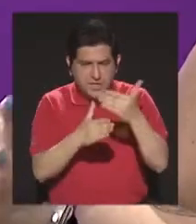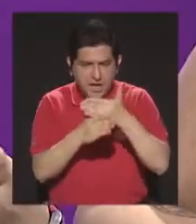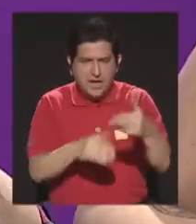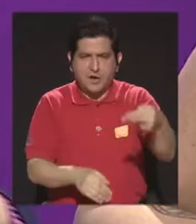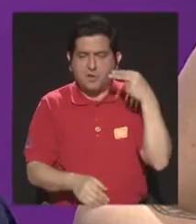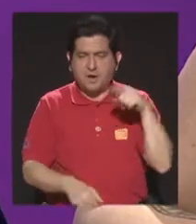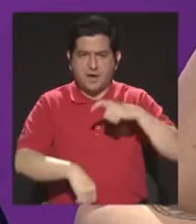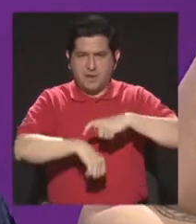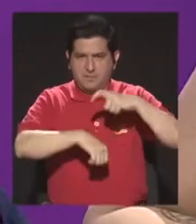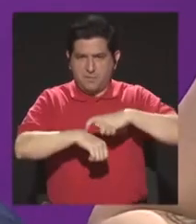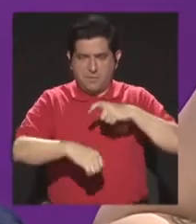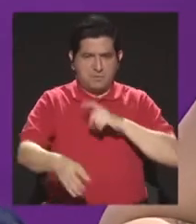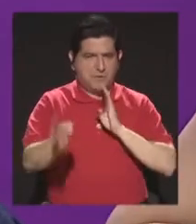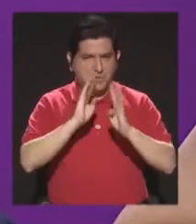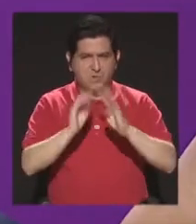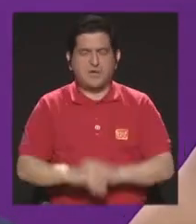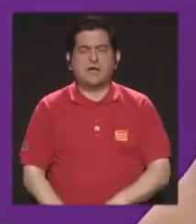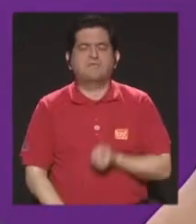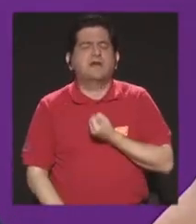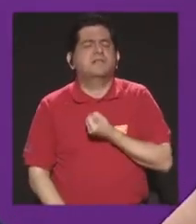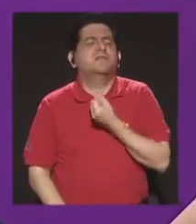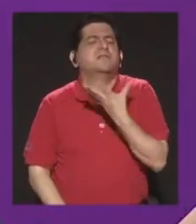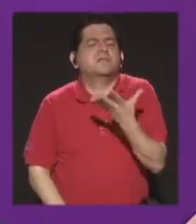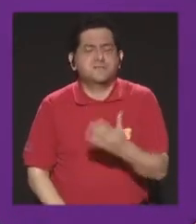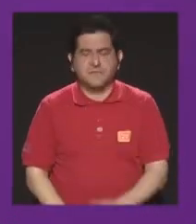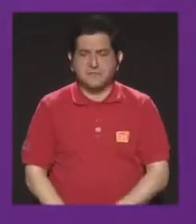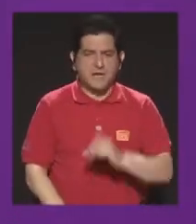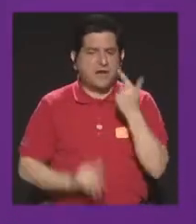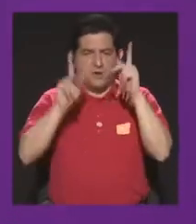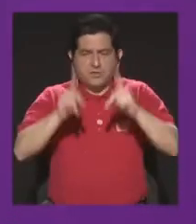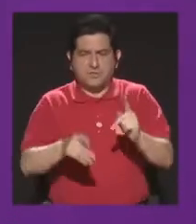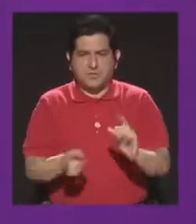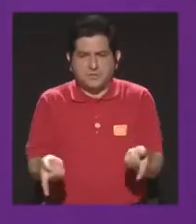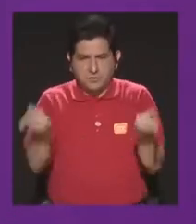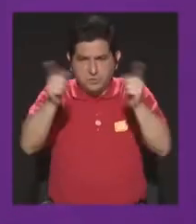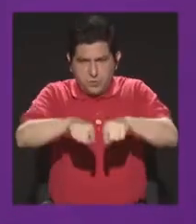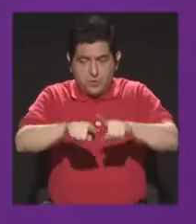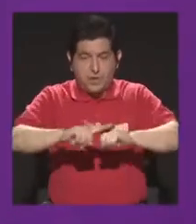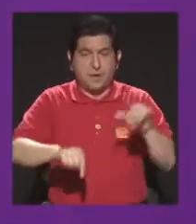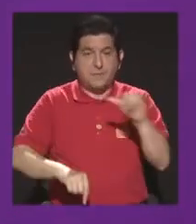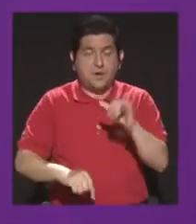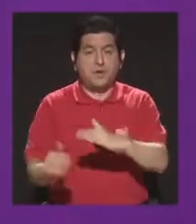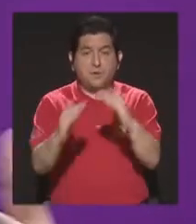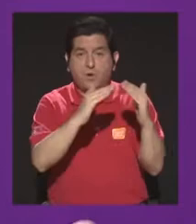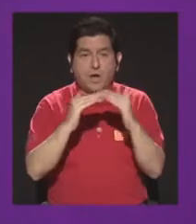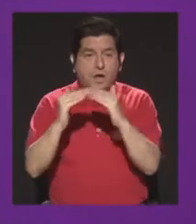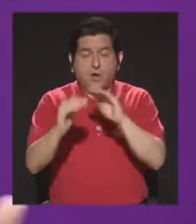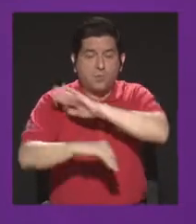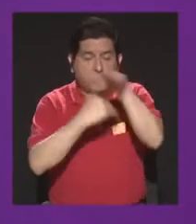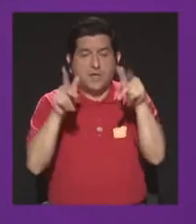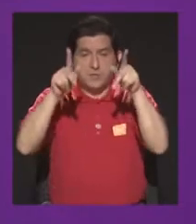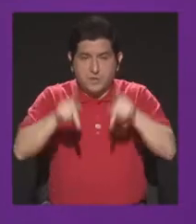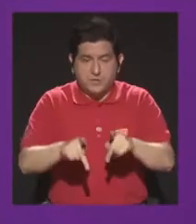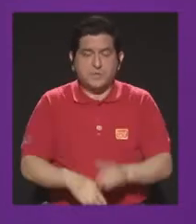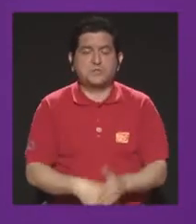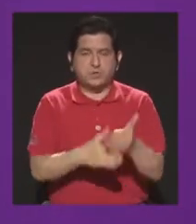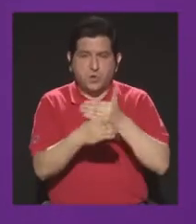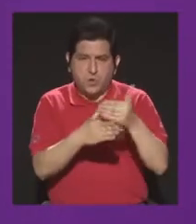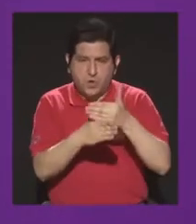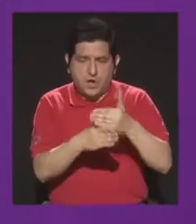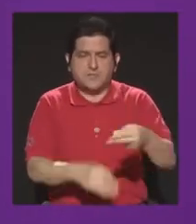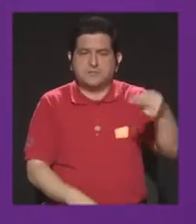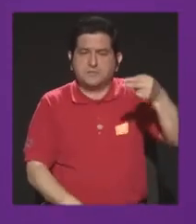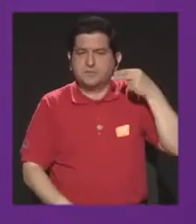está ese momento del que hablas de catarsis, quiero contarle esto a alguien. Claro. Pero al mismo tiempo hay una comunidad virtual de todas las personas que están compartiendo